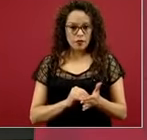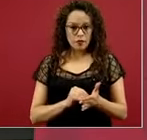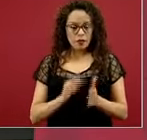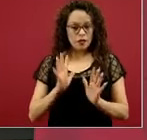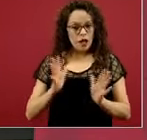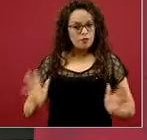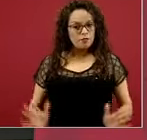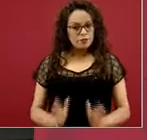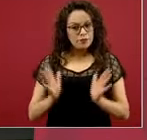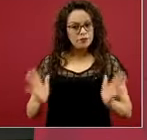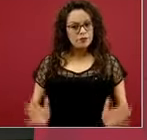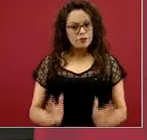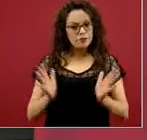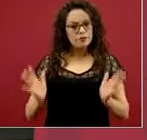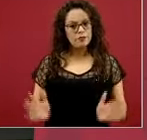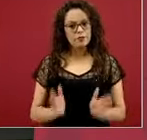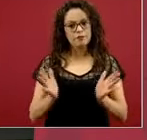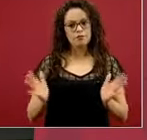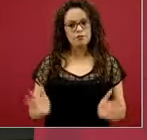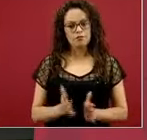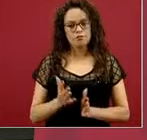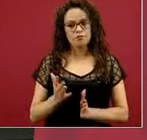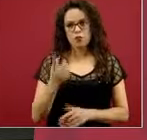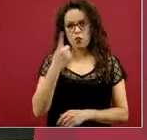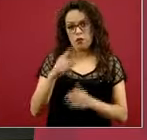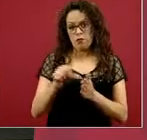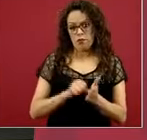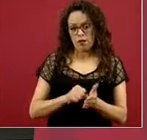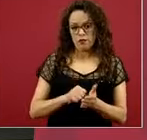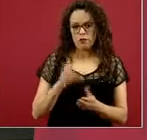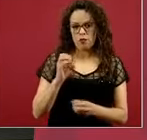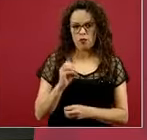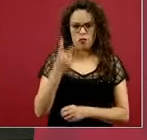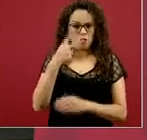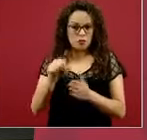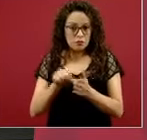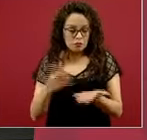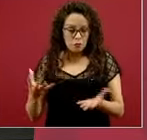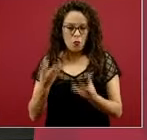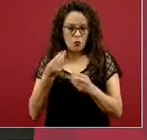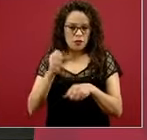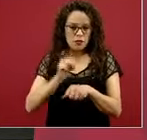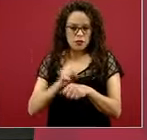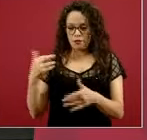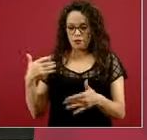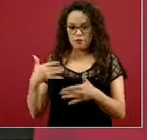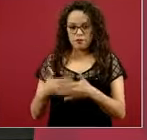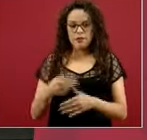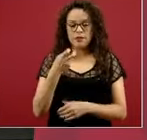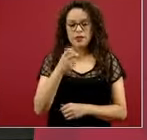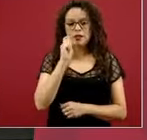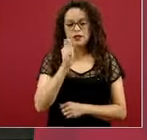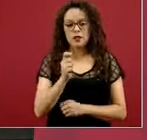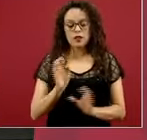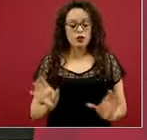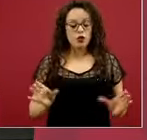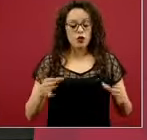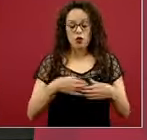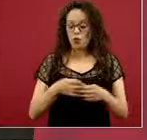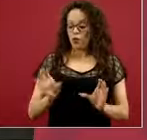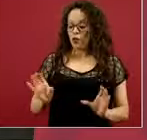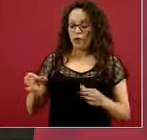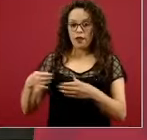impulsando ya desde hace ya más de un mes o varias semanas, 2 meses prácticamente, de este abordaje comunitario en